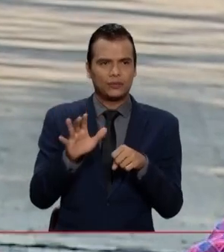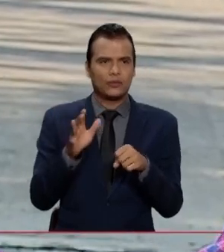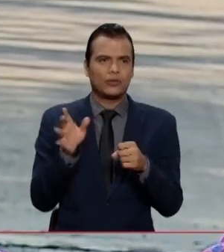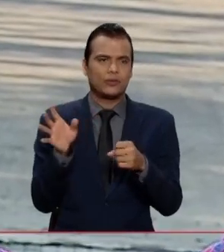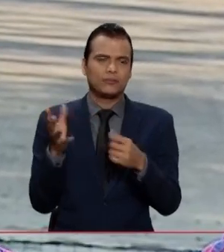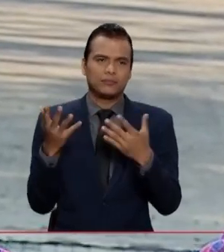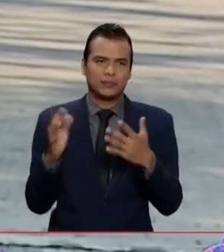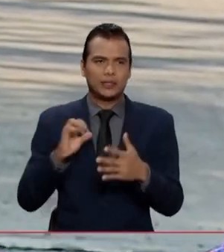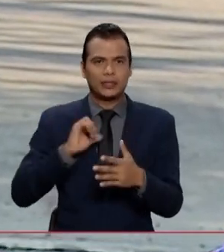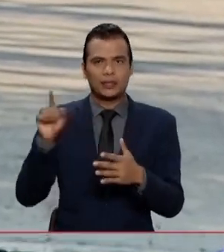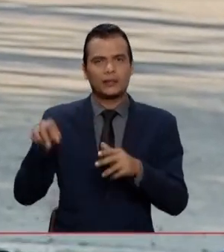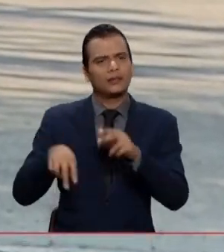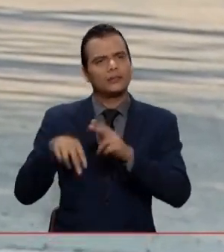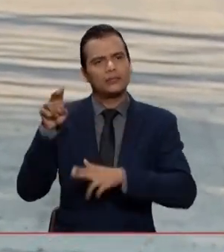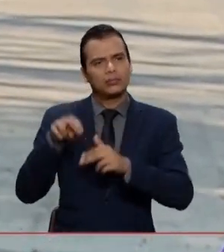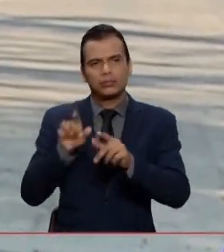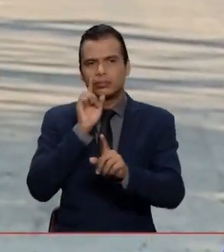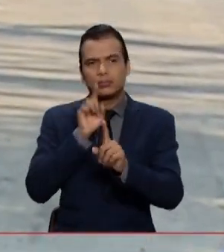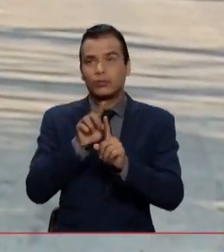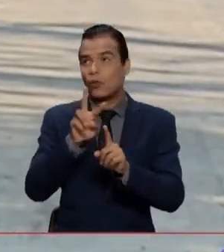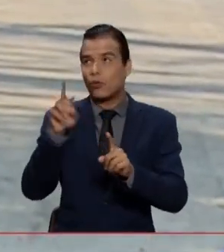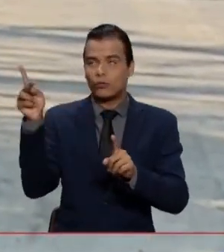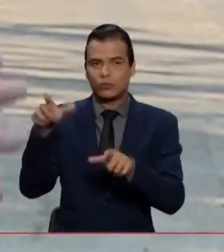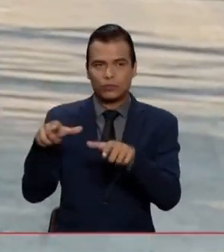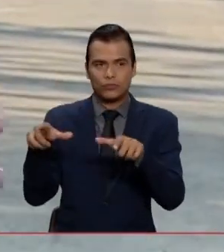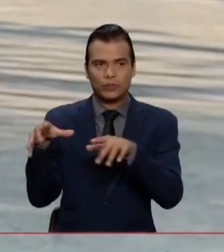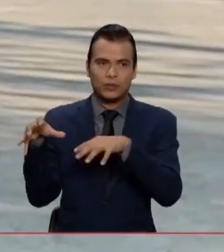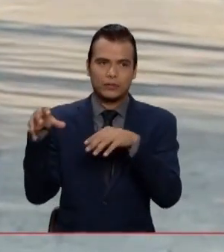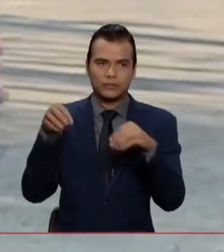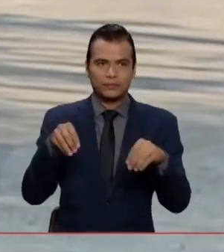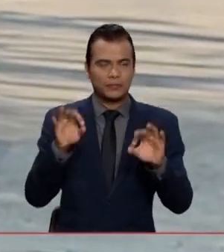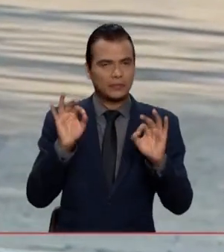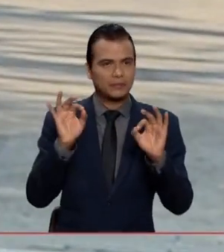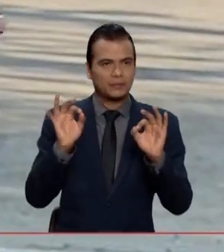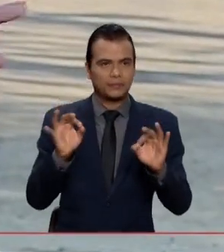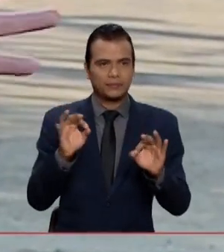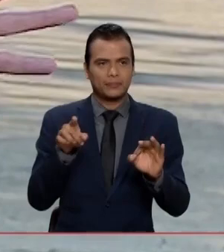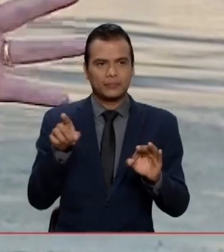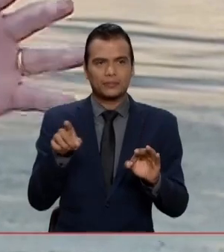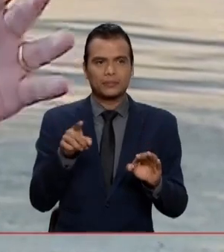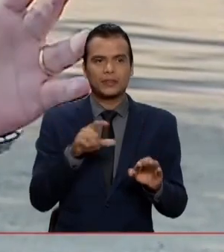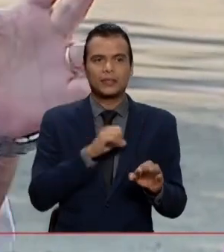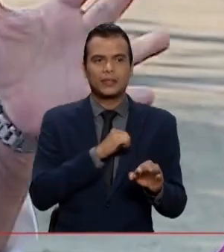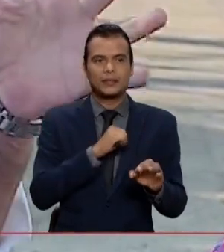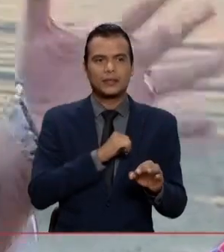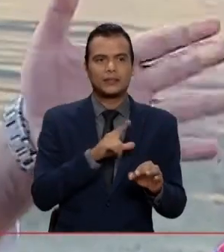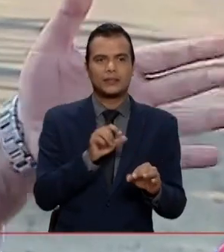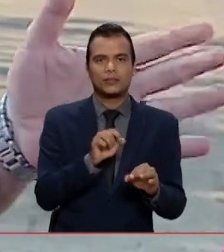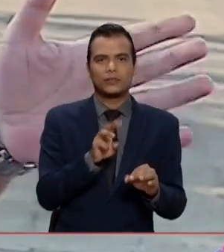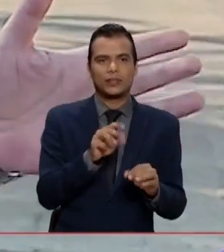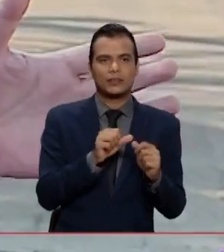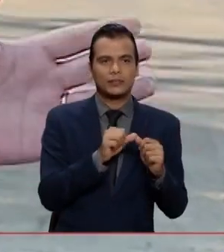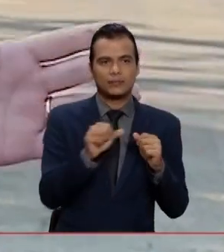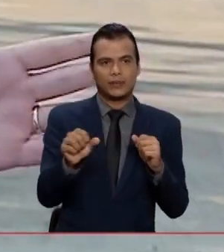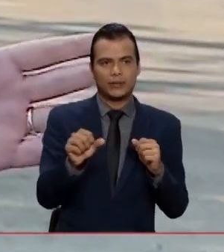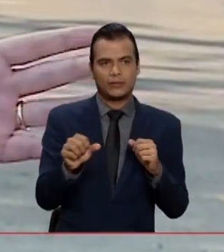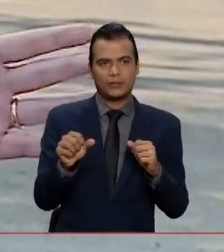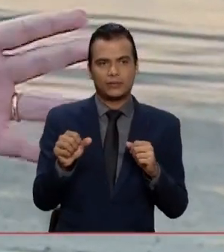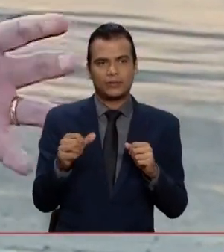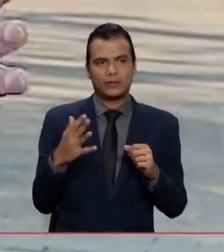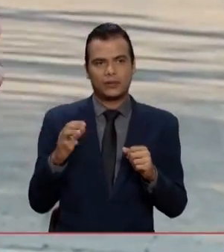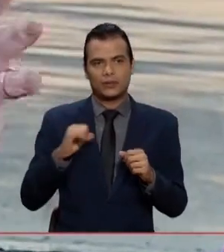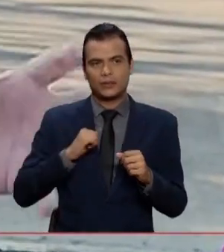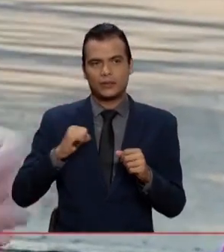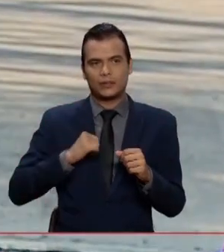puente, digamos, que estaba construido para otra parte y nos cabía perfecto. El puente tiene 103 metros y la luz que teníamos era de 100